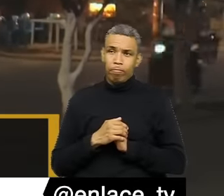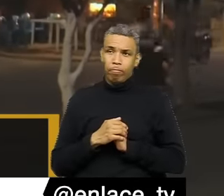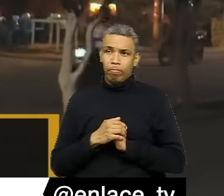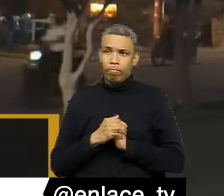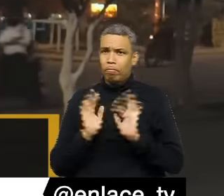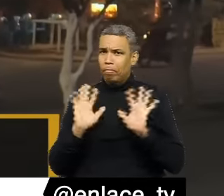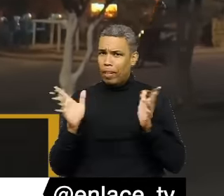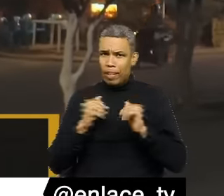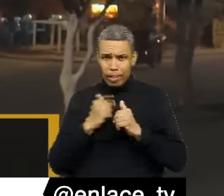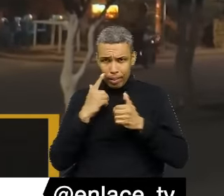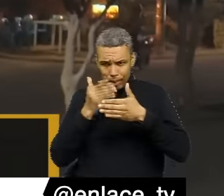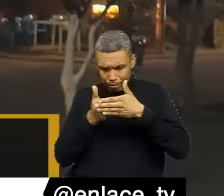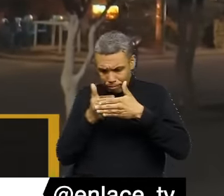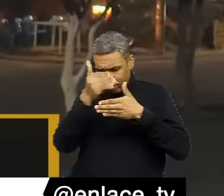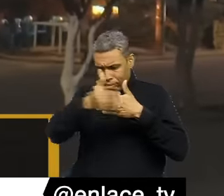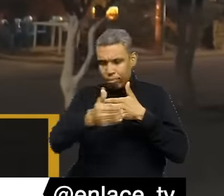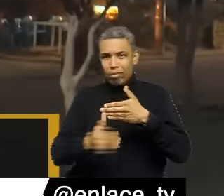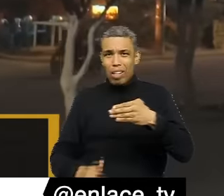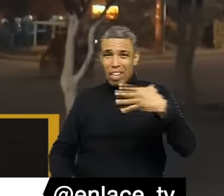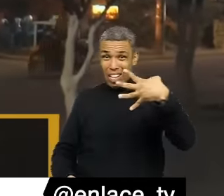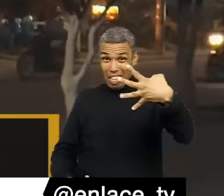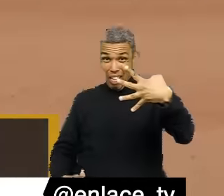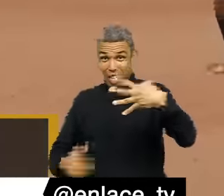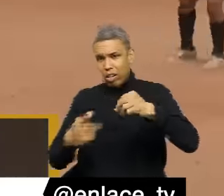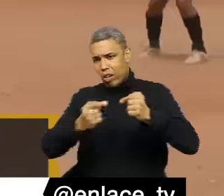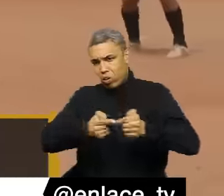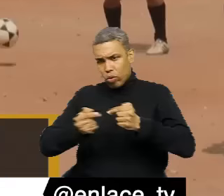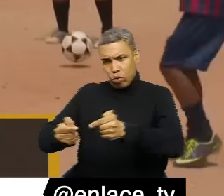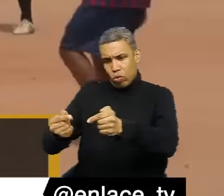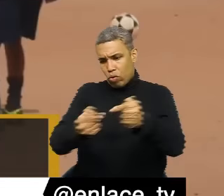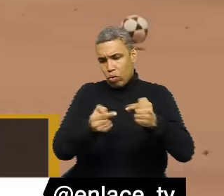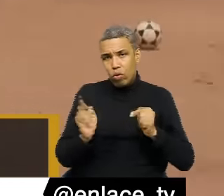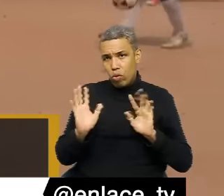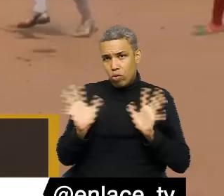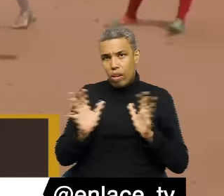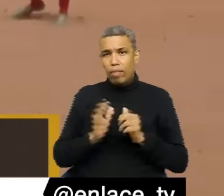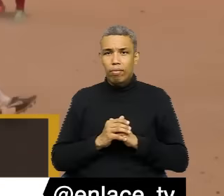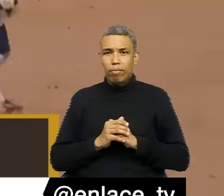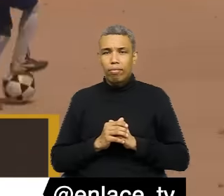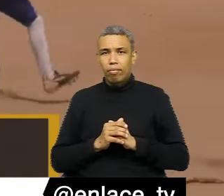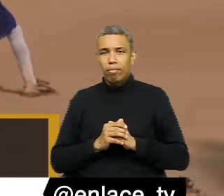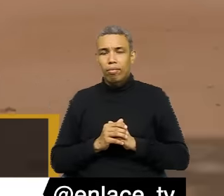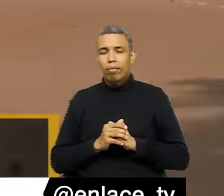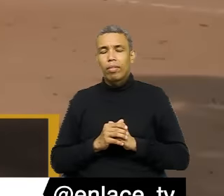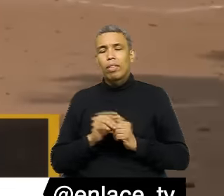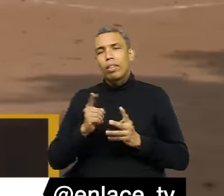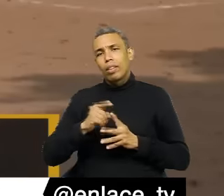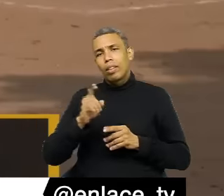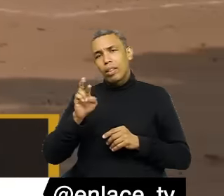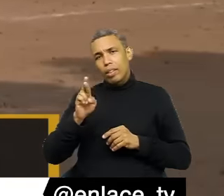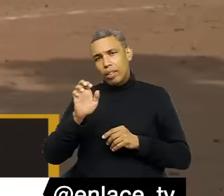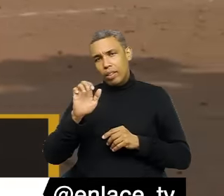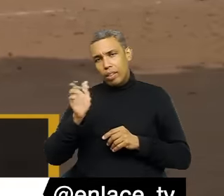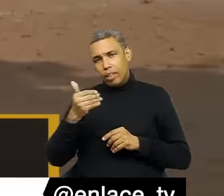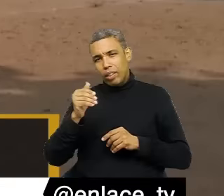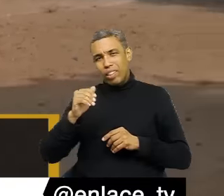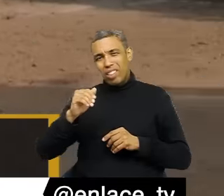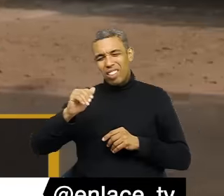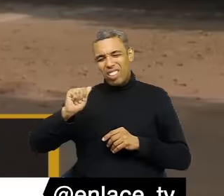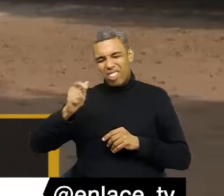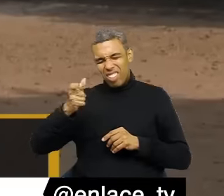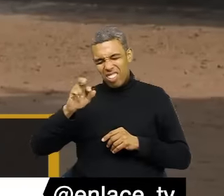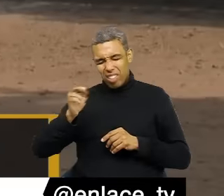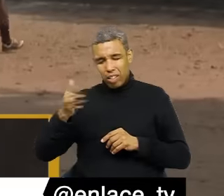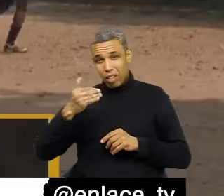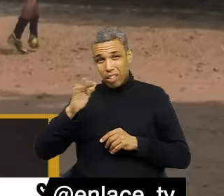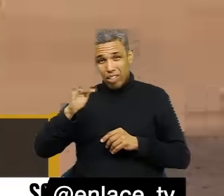los 4 partidos que nos hacen falta para así entrar a los cuartos de finales. Panas de Darío Echeverry, Real Sociedad, Combo de Darwin, Termogalán,